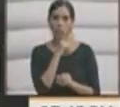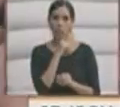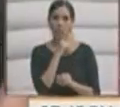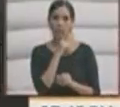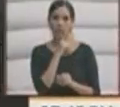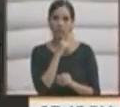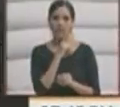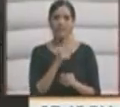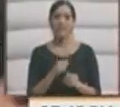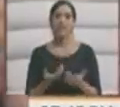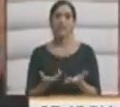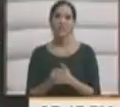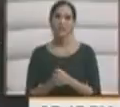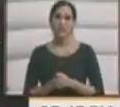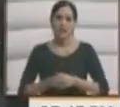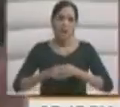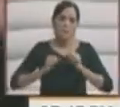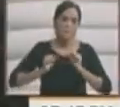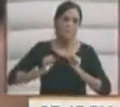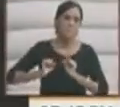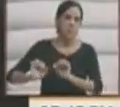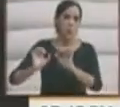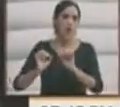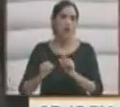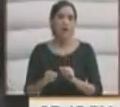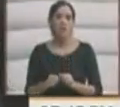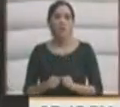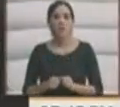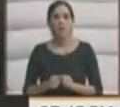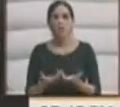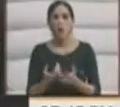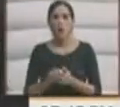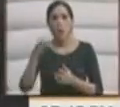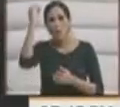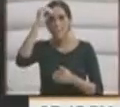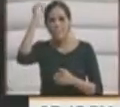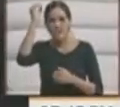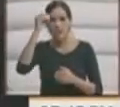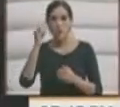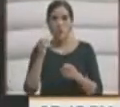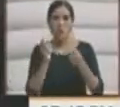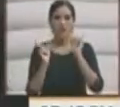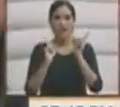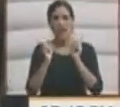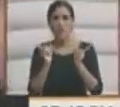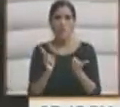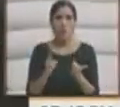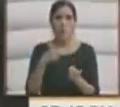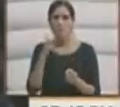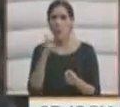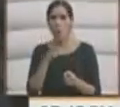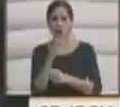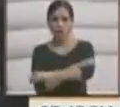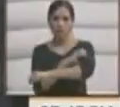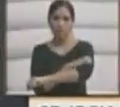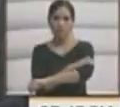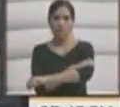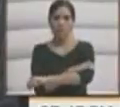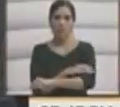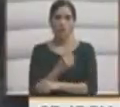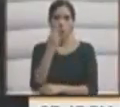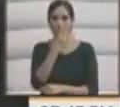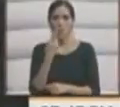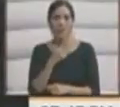que empujen con matrices de opinión, con redes sociales y ciertos politiqueros también de la derecha venezolanos con promesas